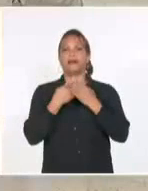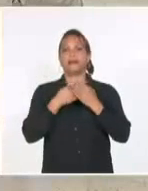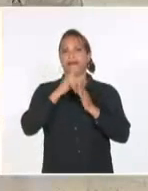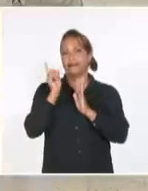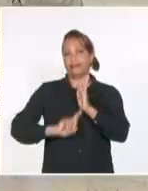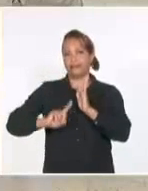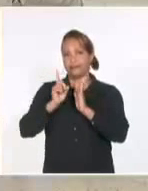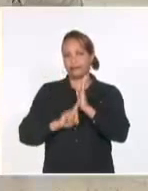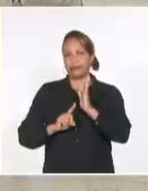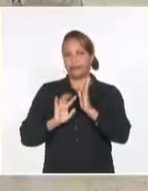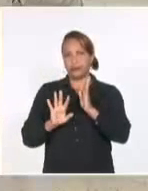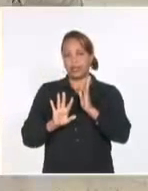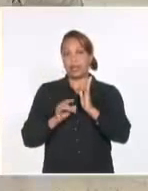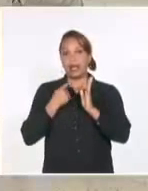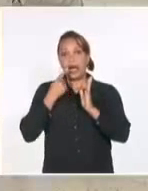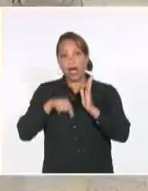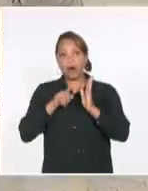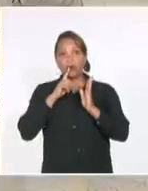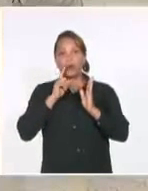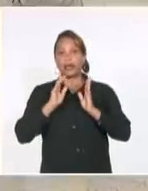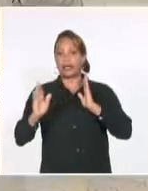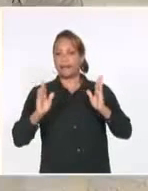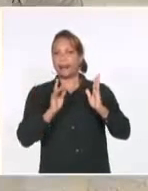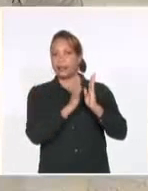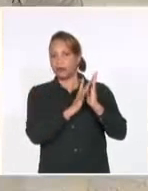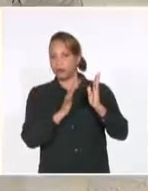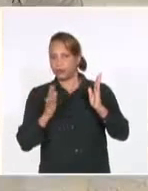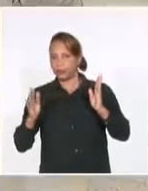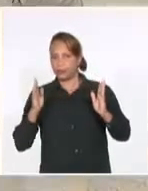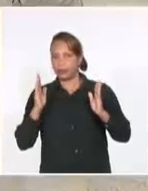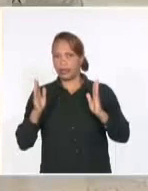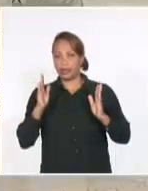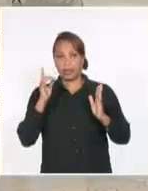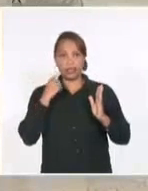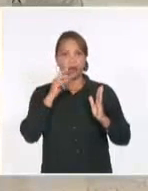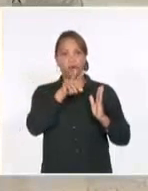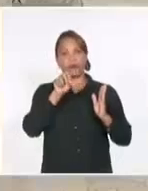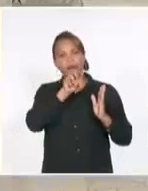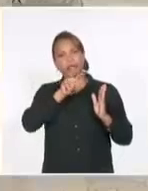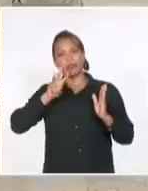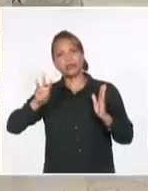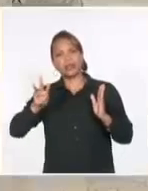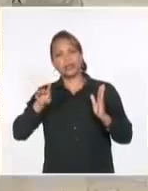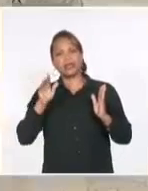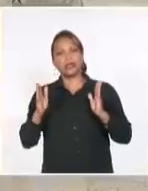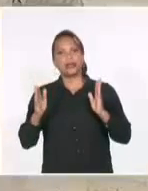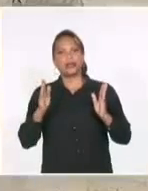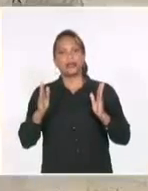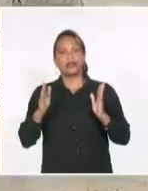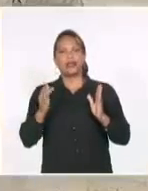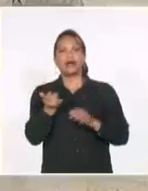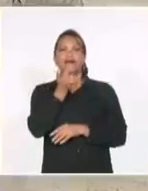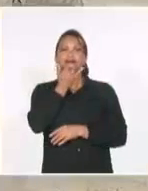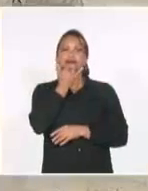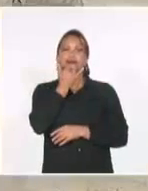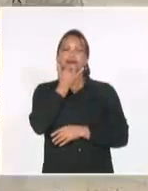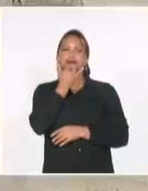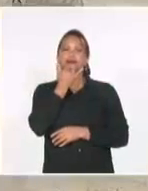En el periodo que estamos analizando, es decir, en este año que estamos analizando, los daños al sistema energético del